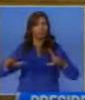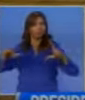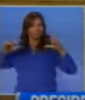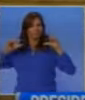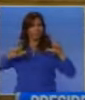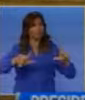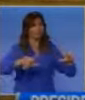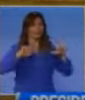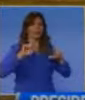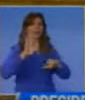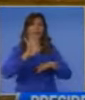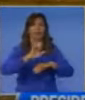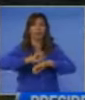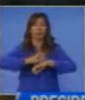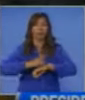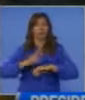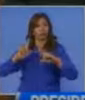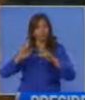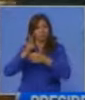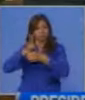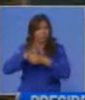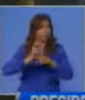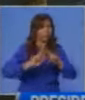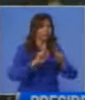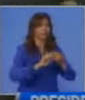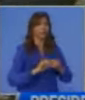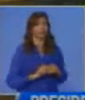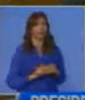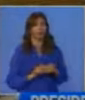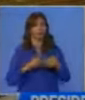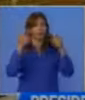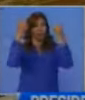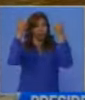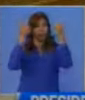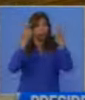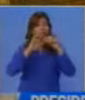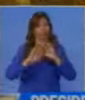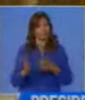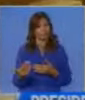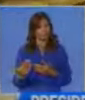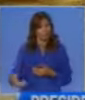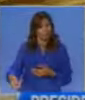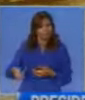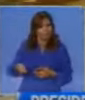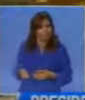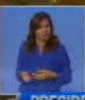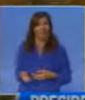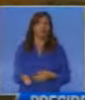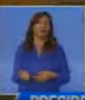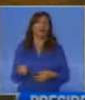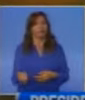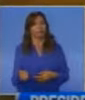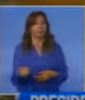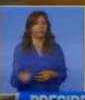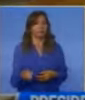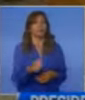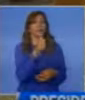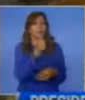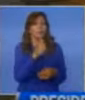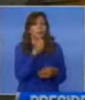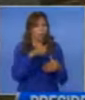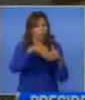5 minutos para fotografías y tomas en video. El rey dio la señal y le devolvieron el bastón para luego dirigirse hacia una sala